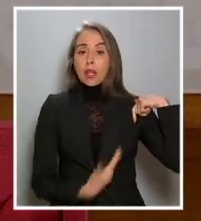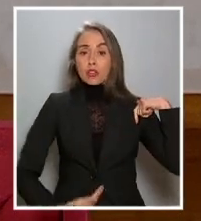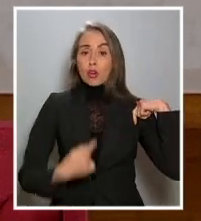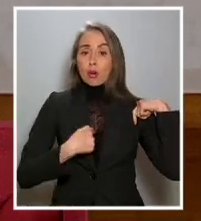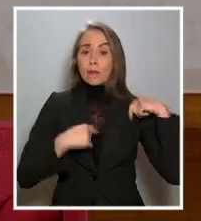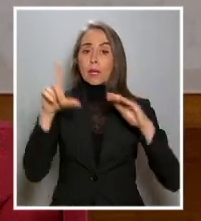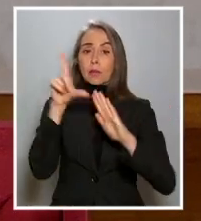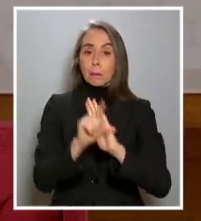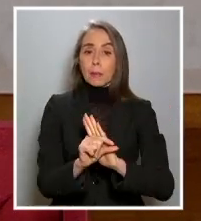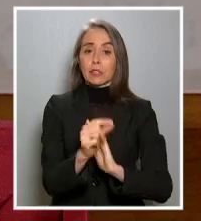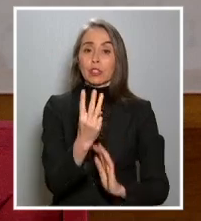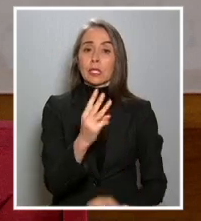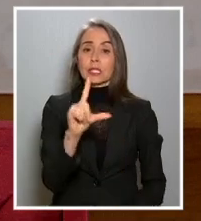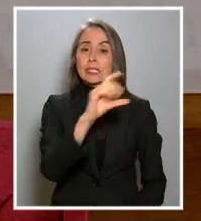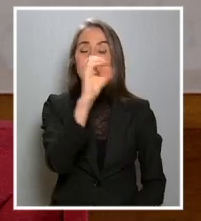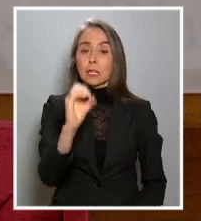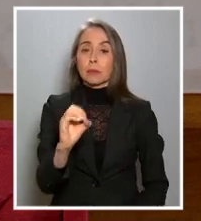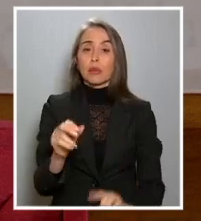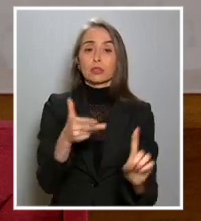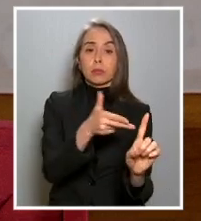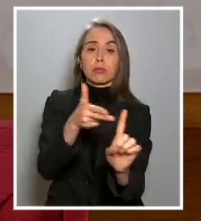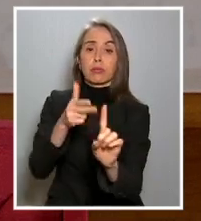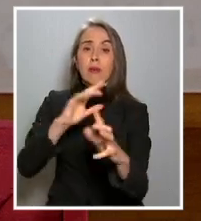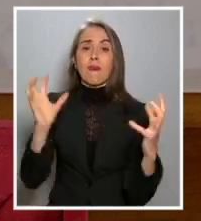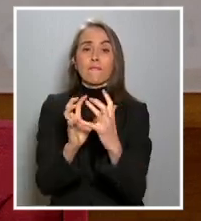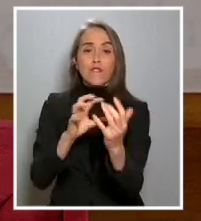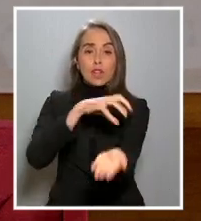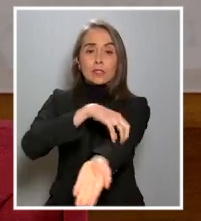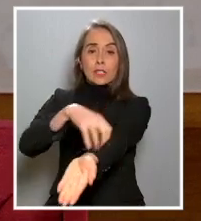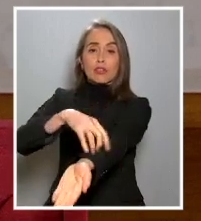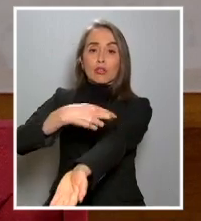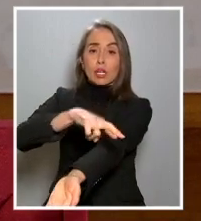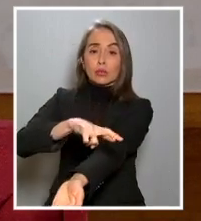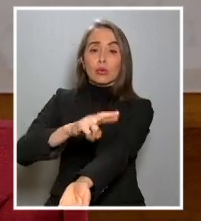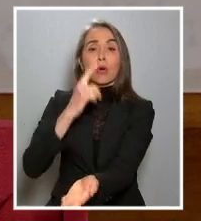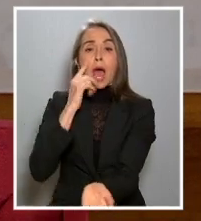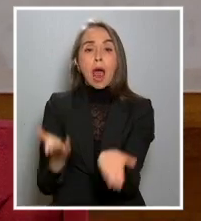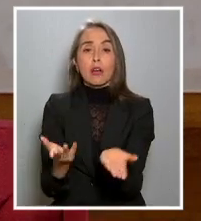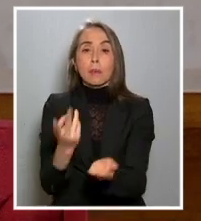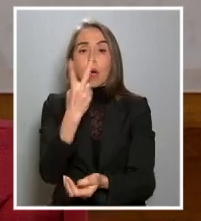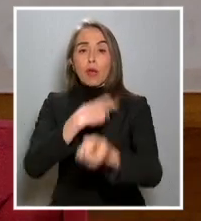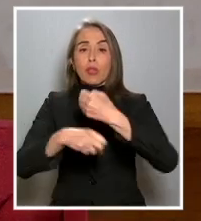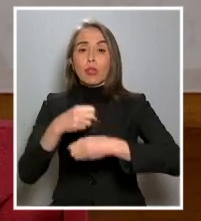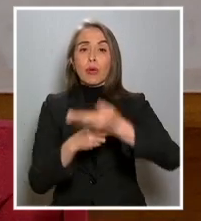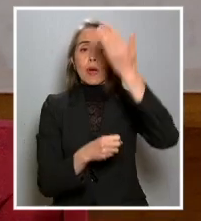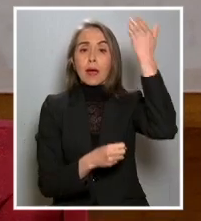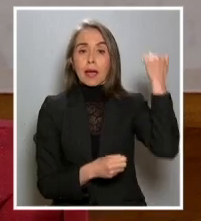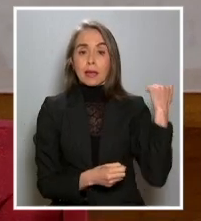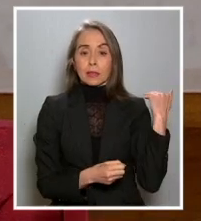en un 37% los hechos de violencia en la zona respecto a los dos años anteriores.